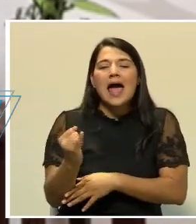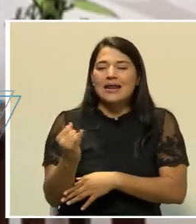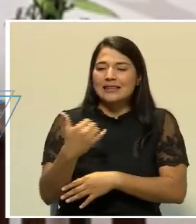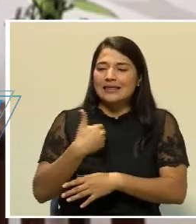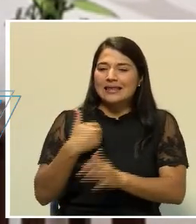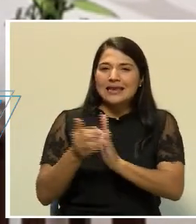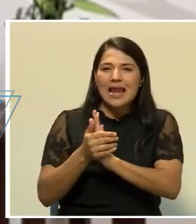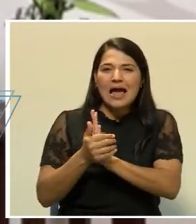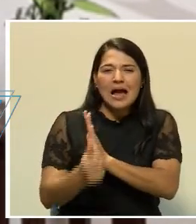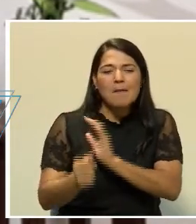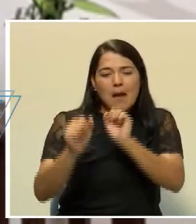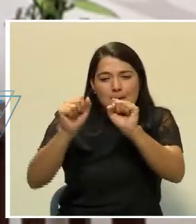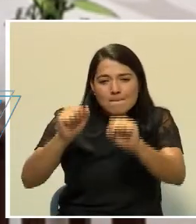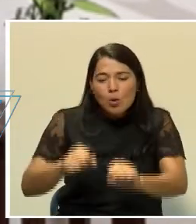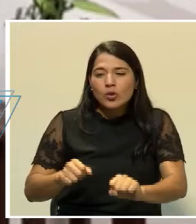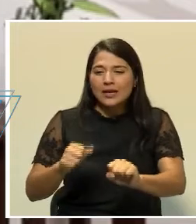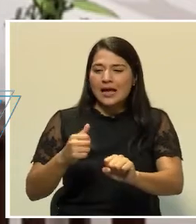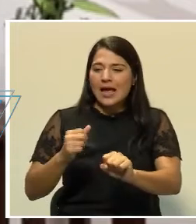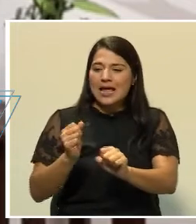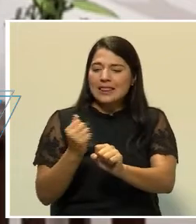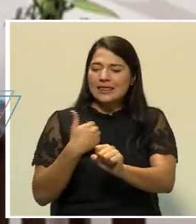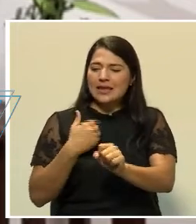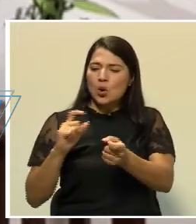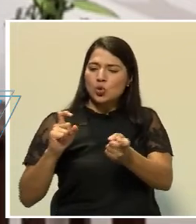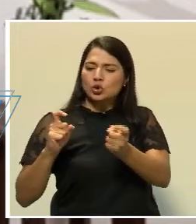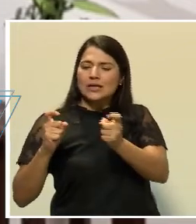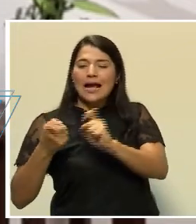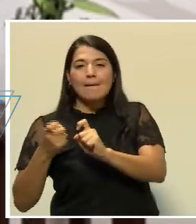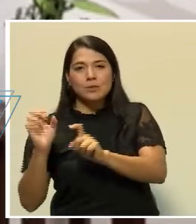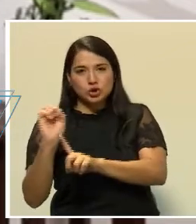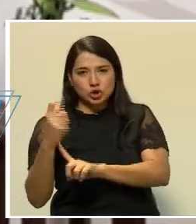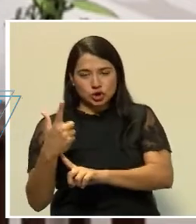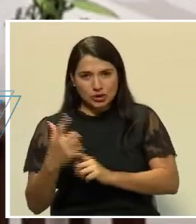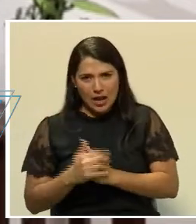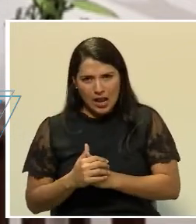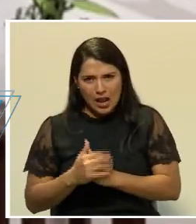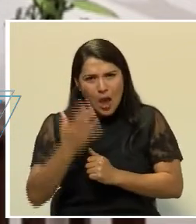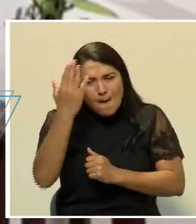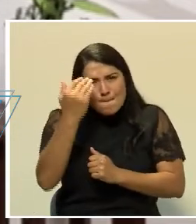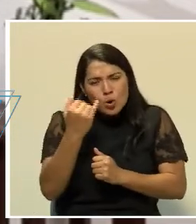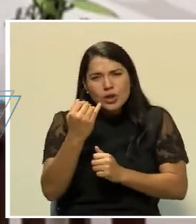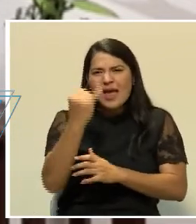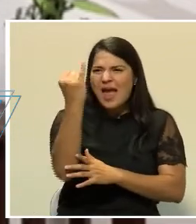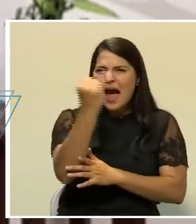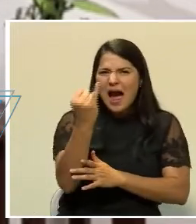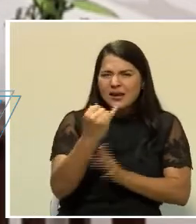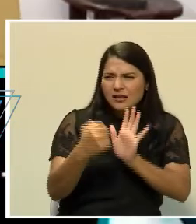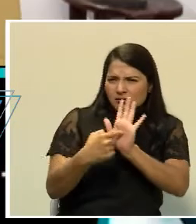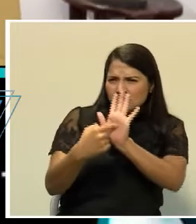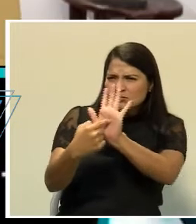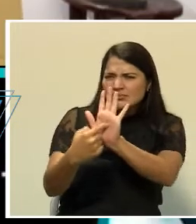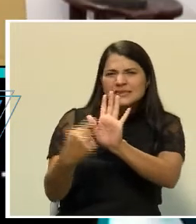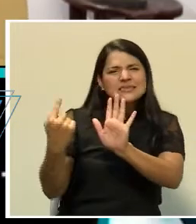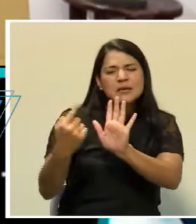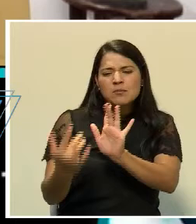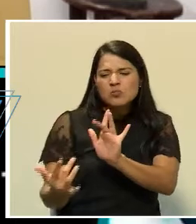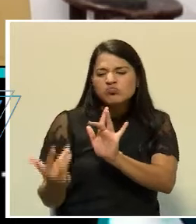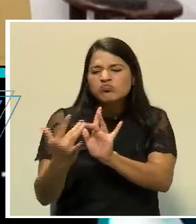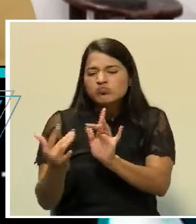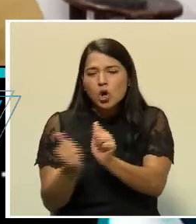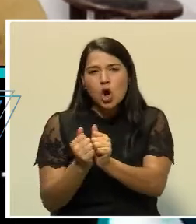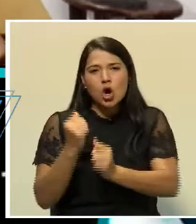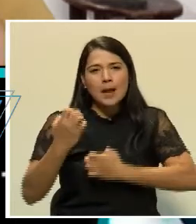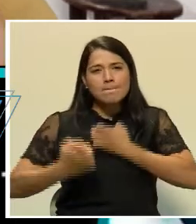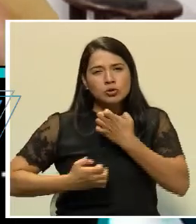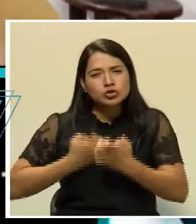la capacidad de transformación social, porque el arte te habla directamente a lo emocional, a tu sensibilidad, a